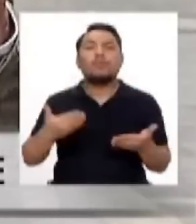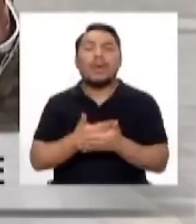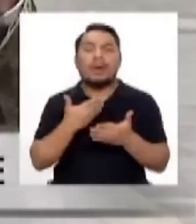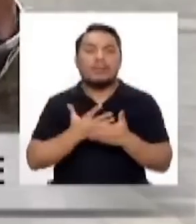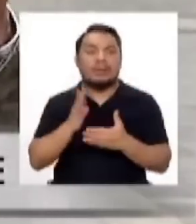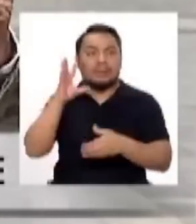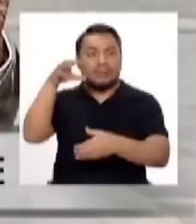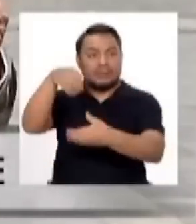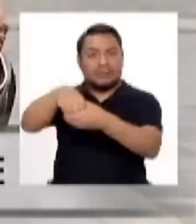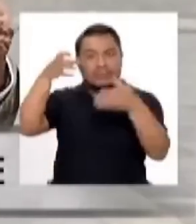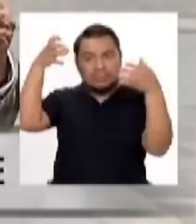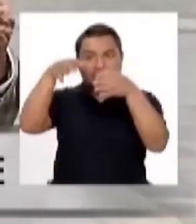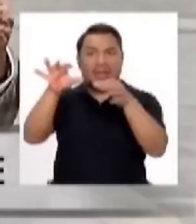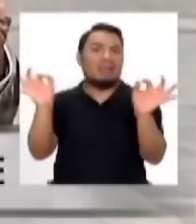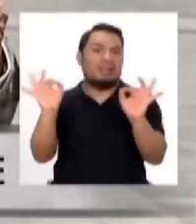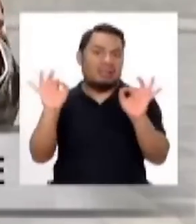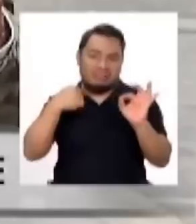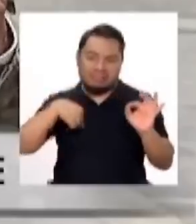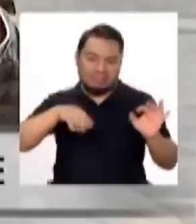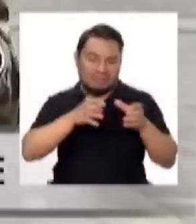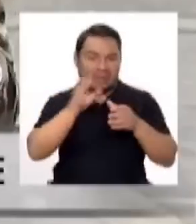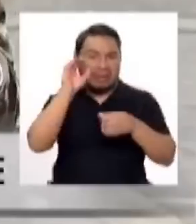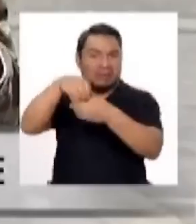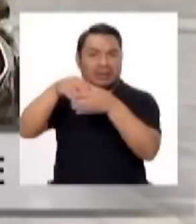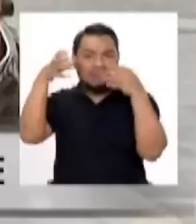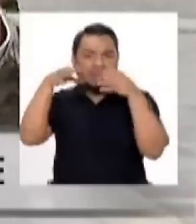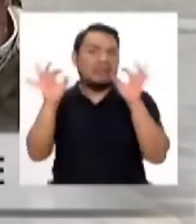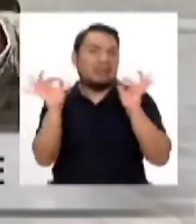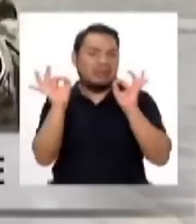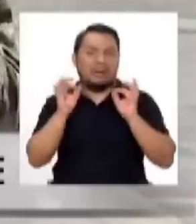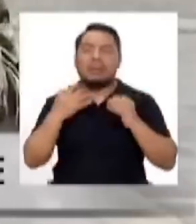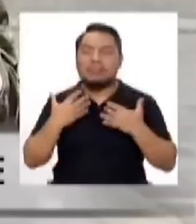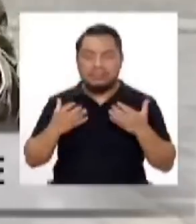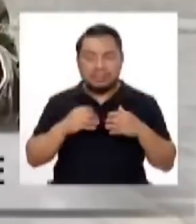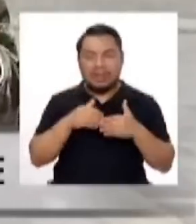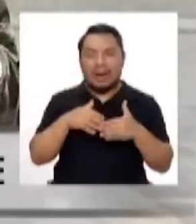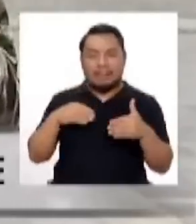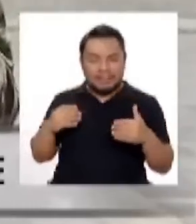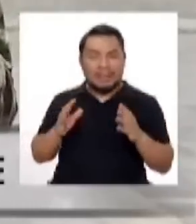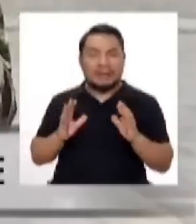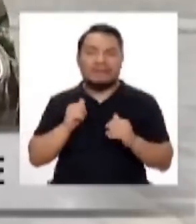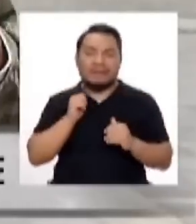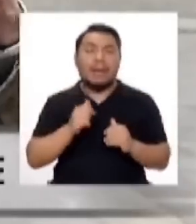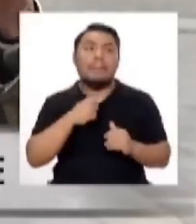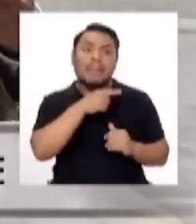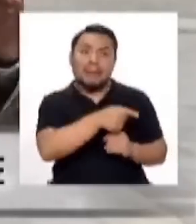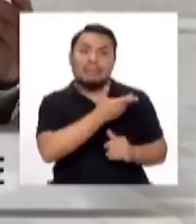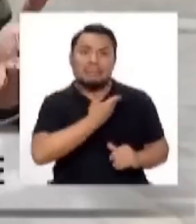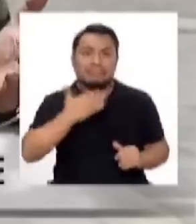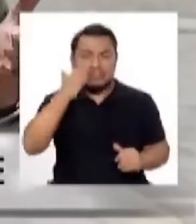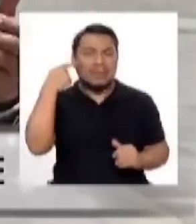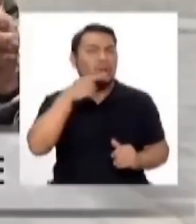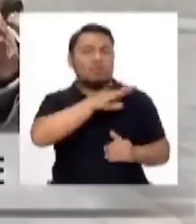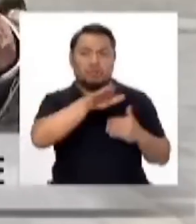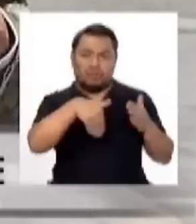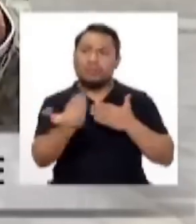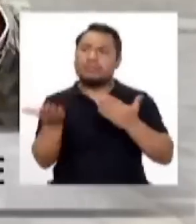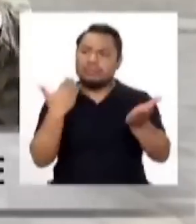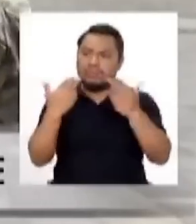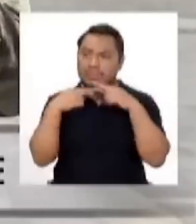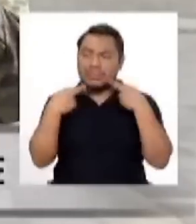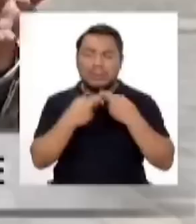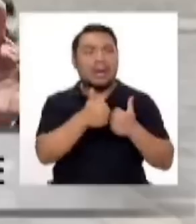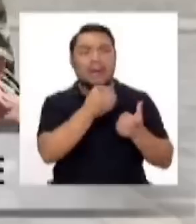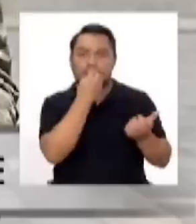representación ante el Congreso de la República. Eso se llama democracia y acercar el Ejecutivo con todos